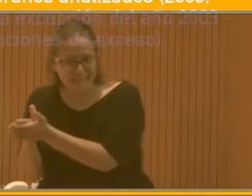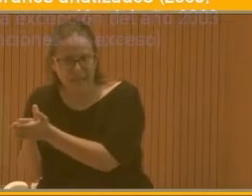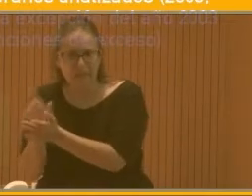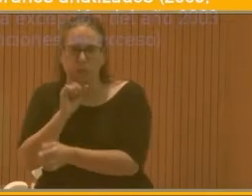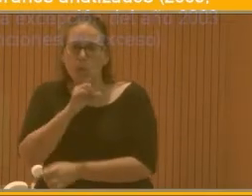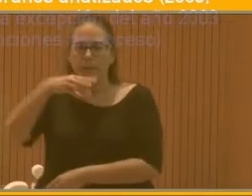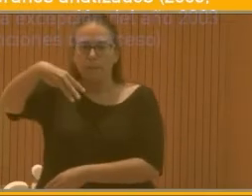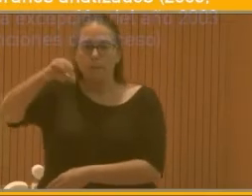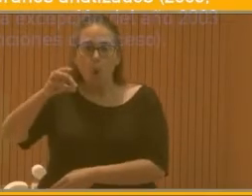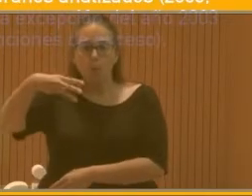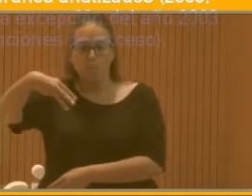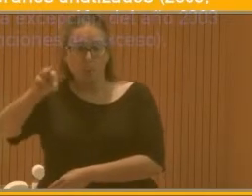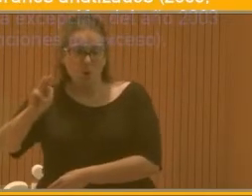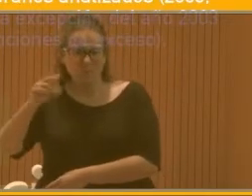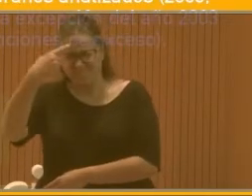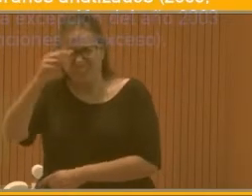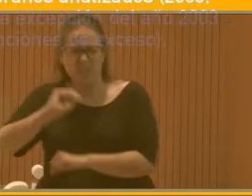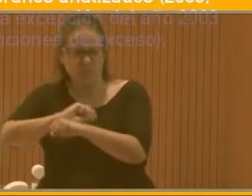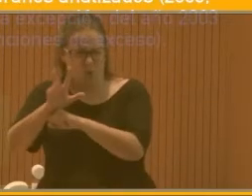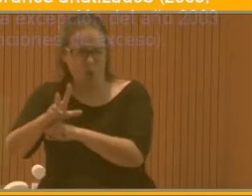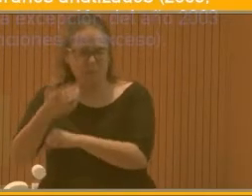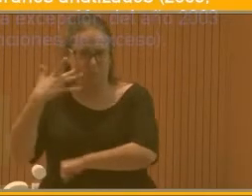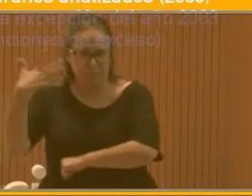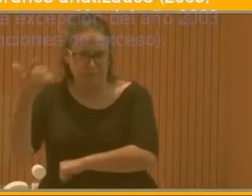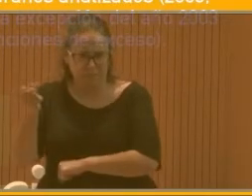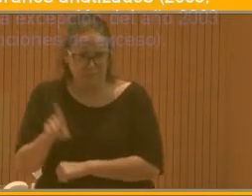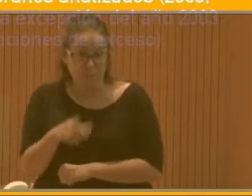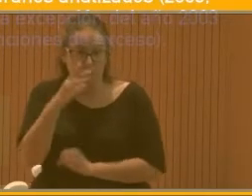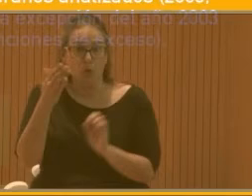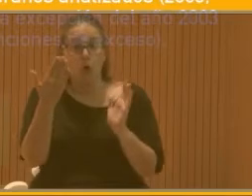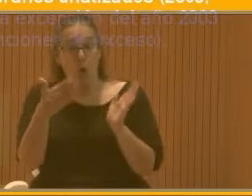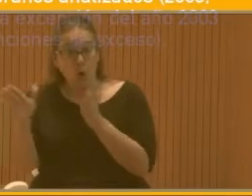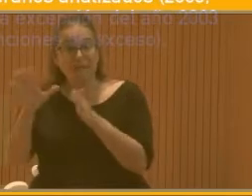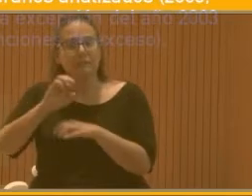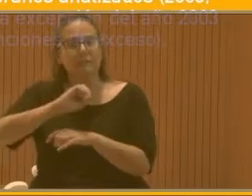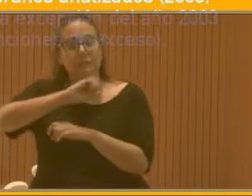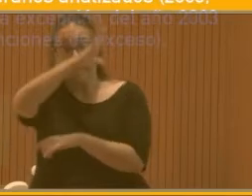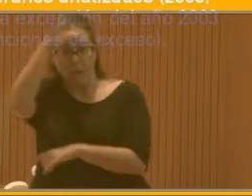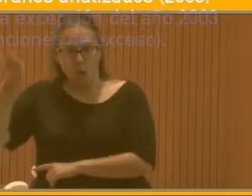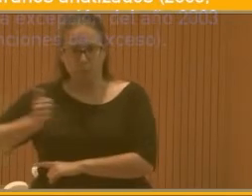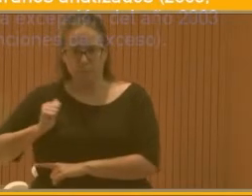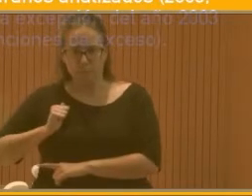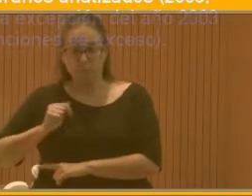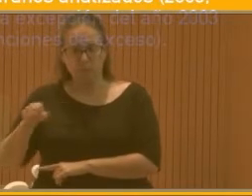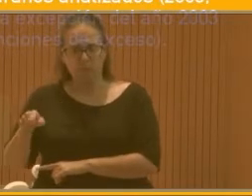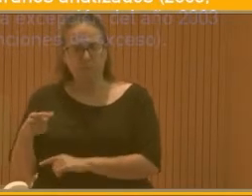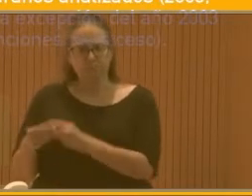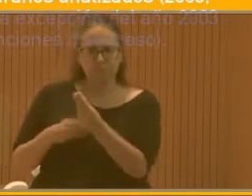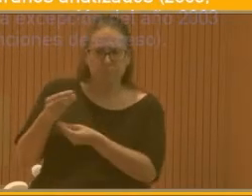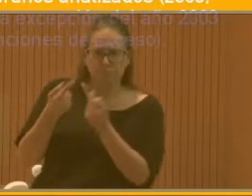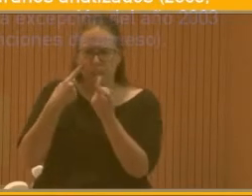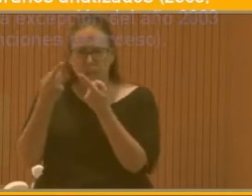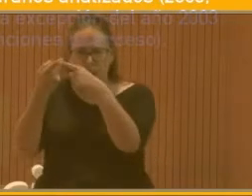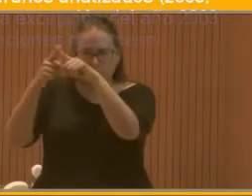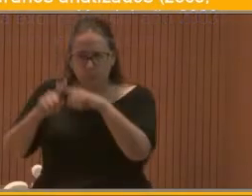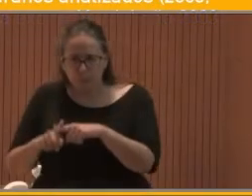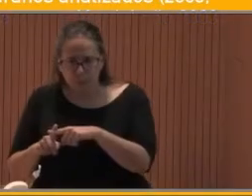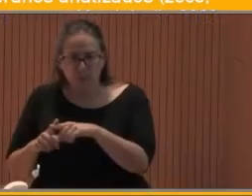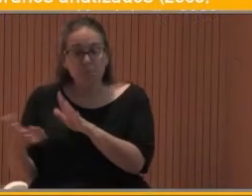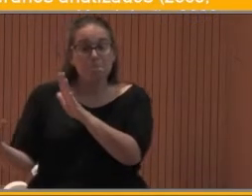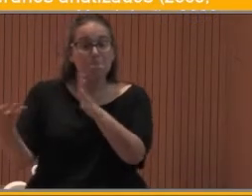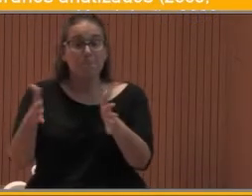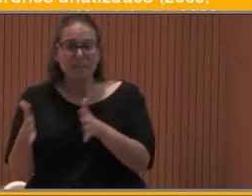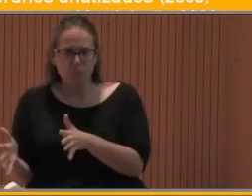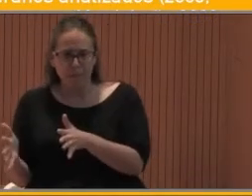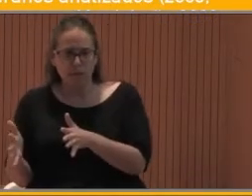que se hizo famosa con la COVID, también con las olas de calor, se calcula, se estima, porque son estimaciones, pero bueno, nos movemos en ellas,